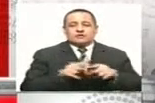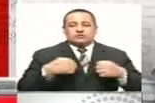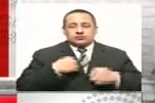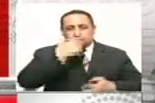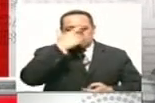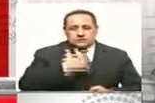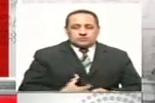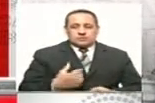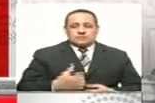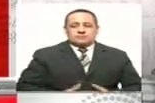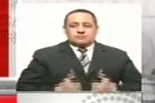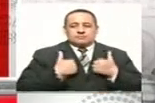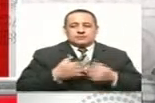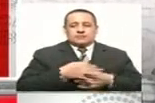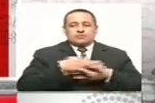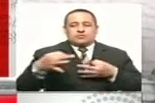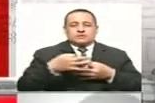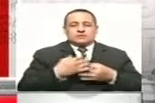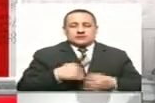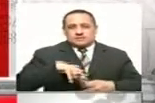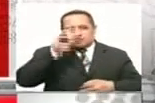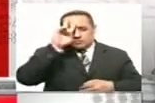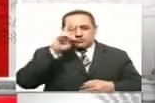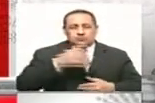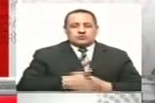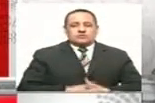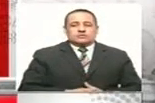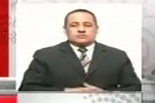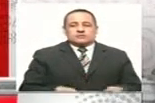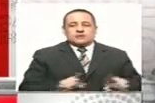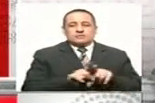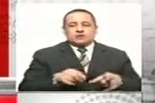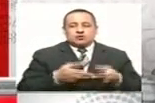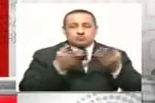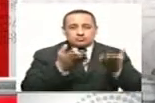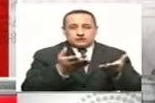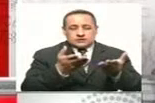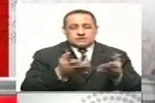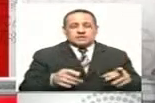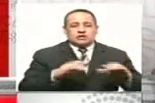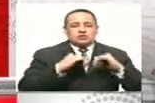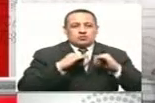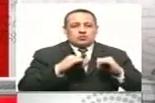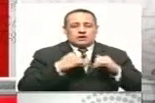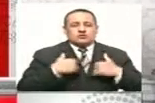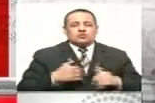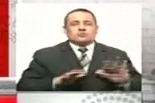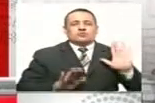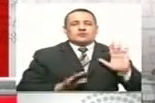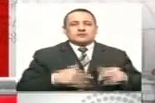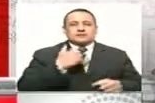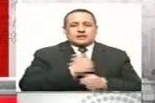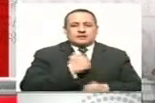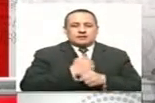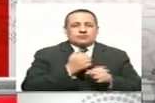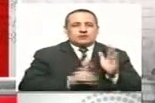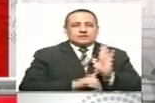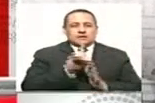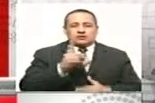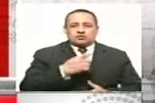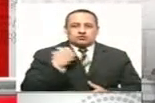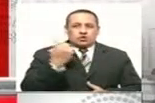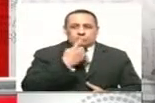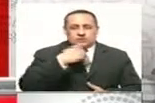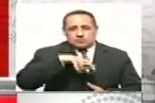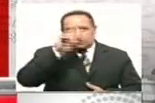mujer provinciana, una mujer del Perú profundo, y como usted, tengo el compromiso de trabajar por el desarrollo de nuestro